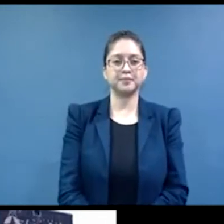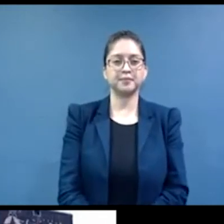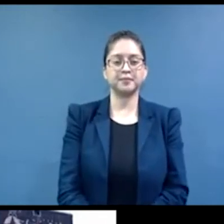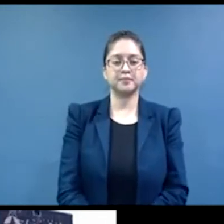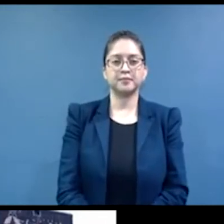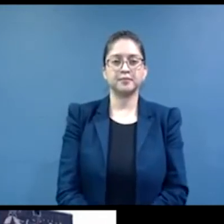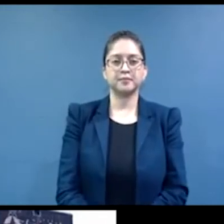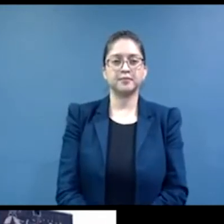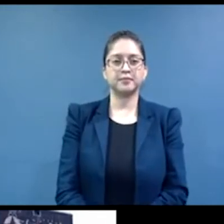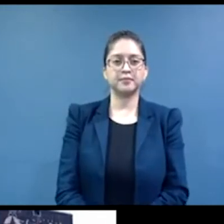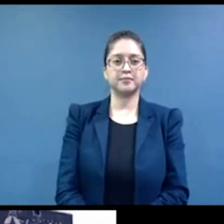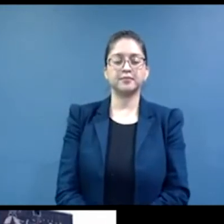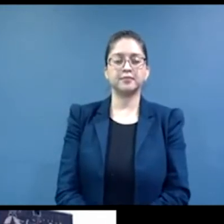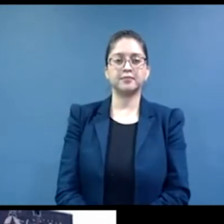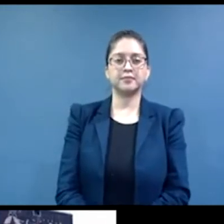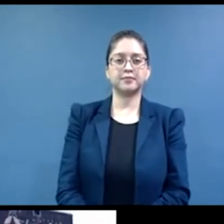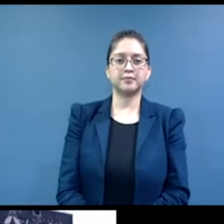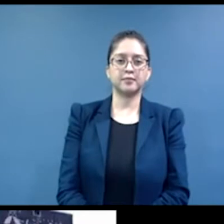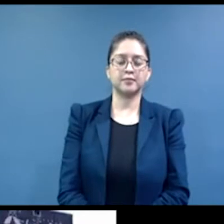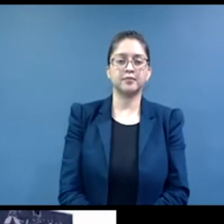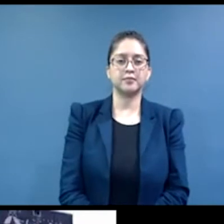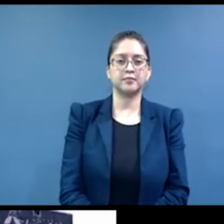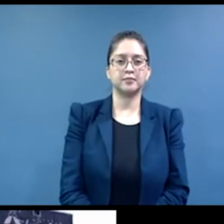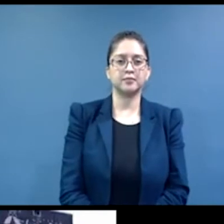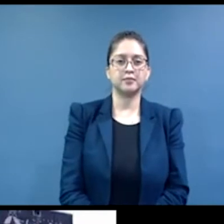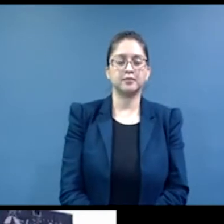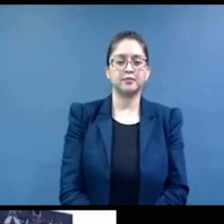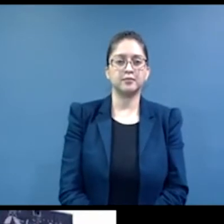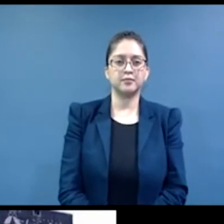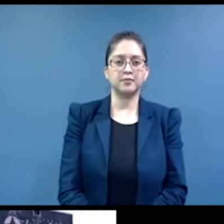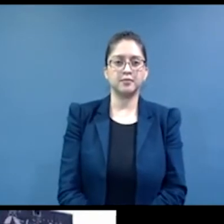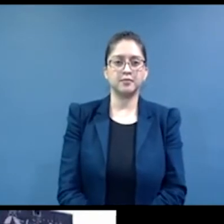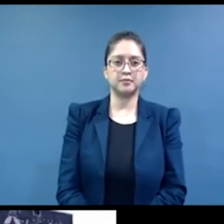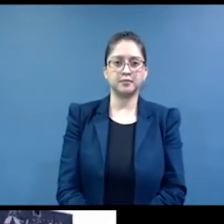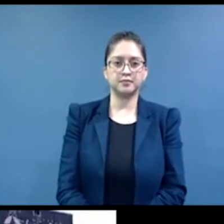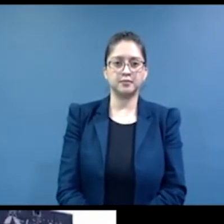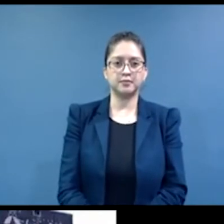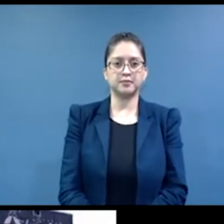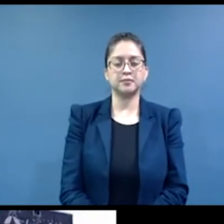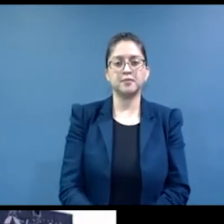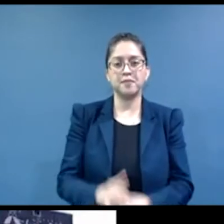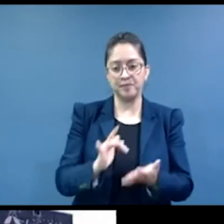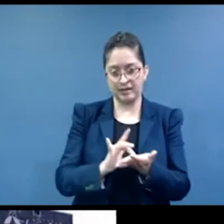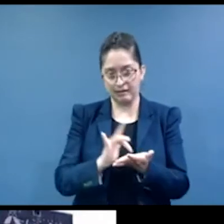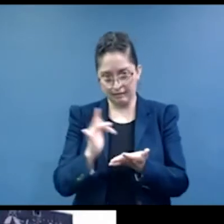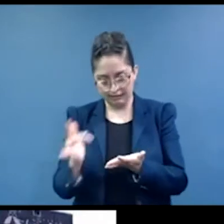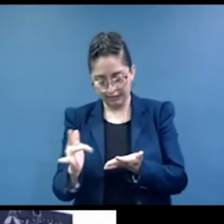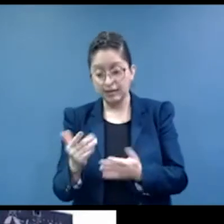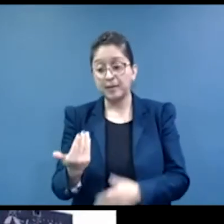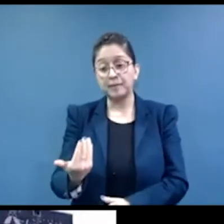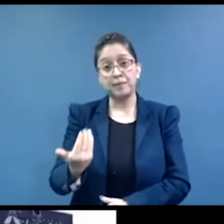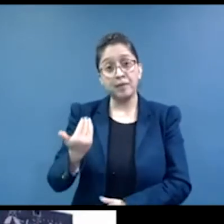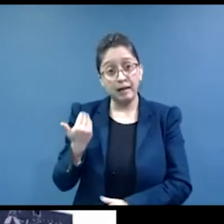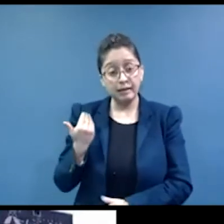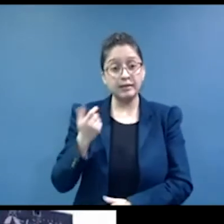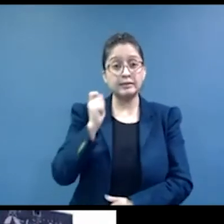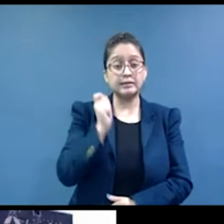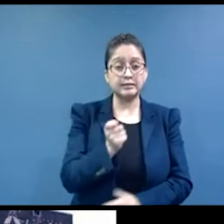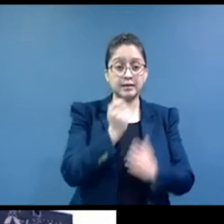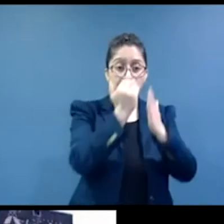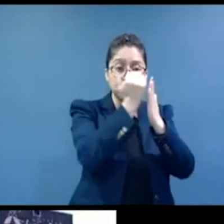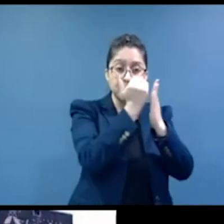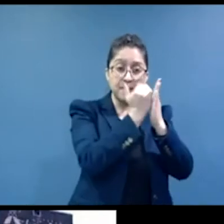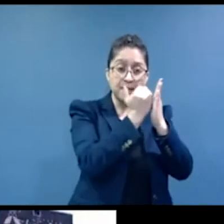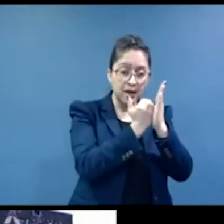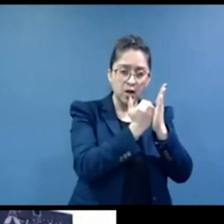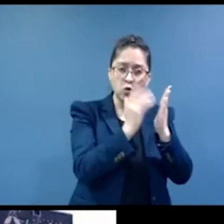Sí, muchas gracias. Quisiera antes de entrar al tema de los criterios, tomarme un minuto para retomar esta pregunta